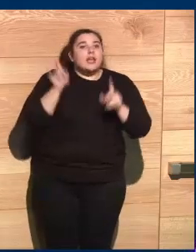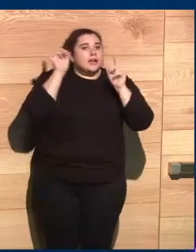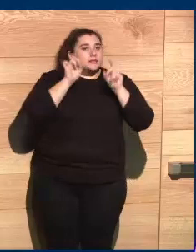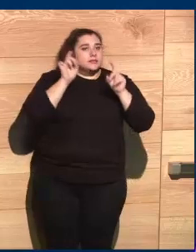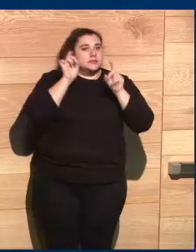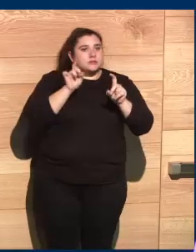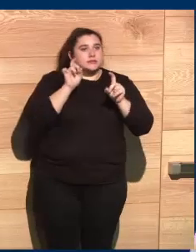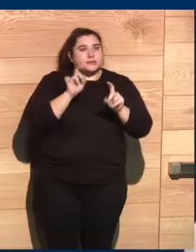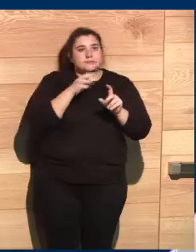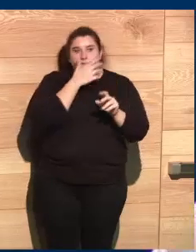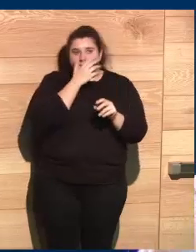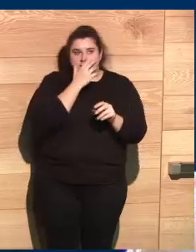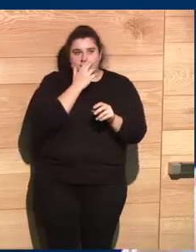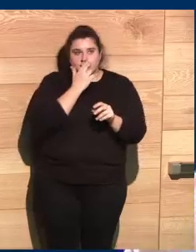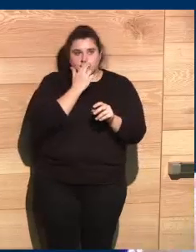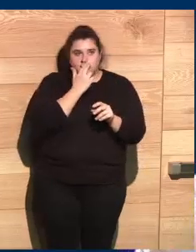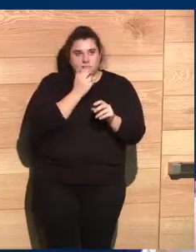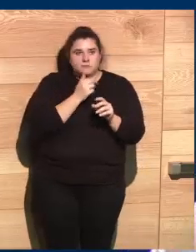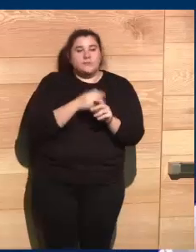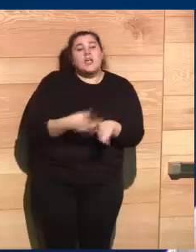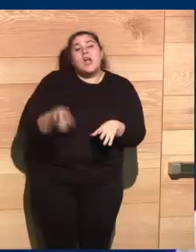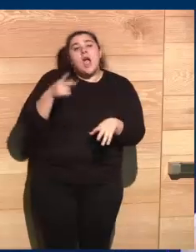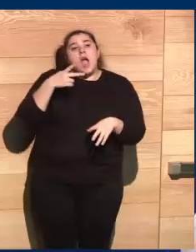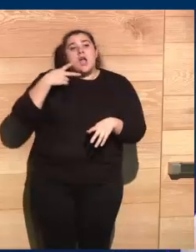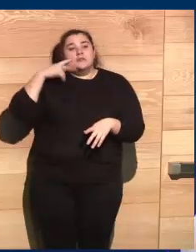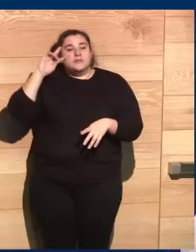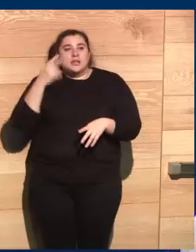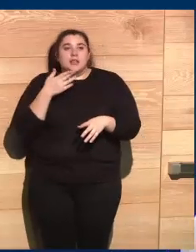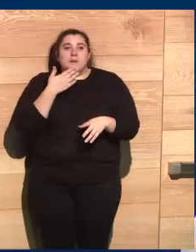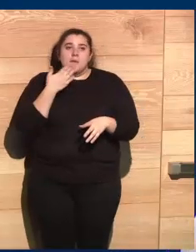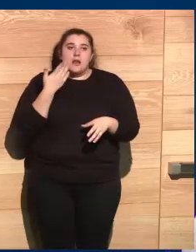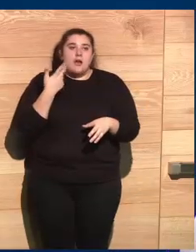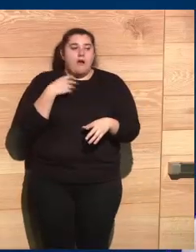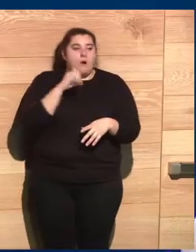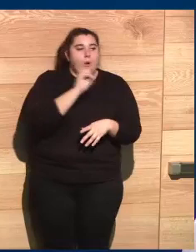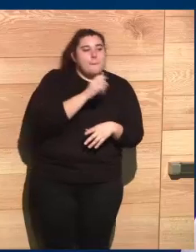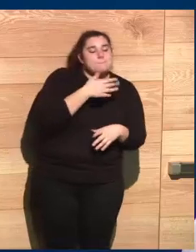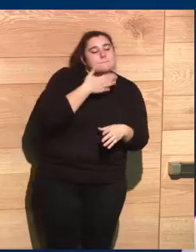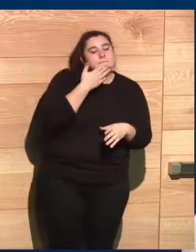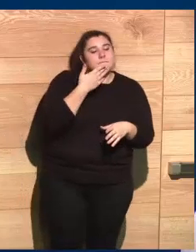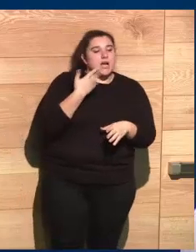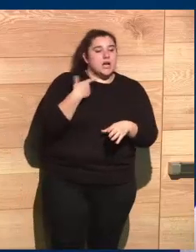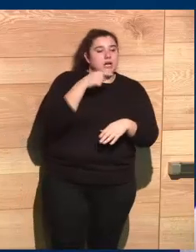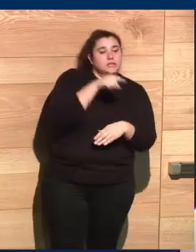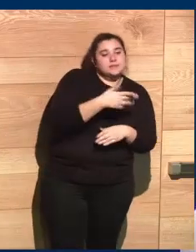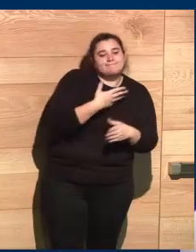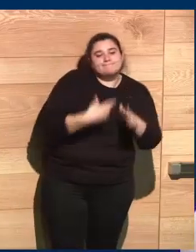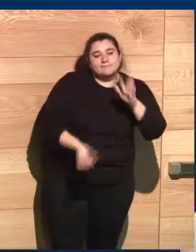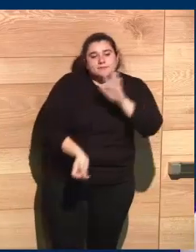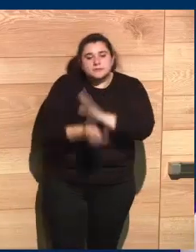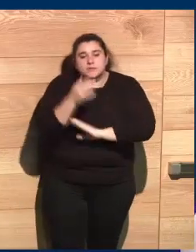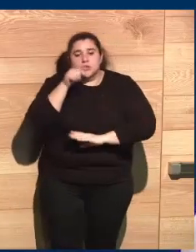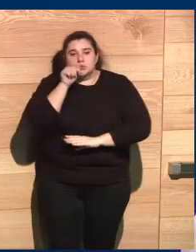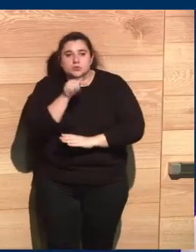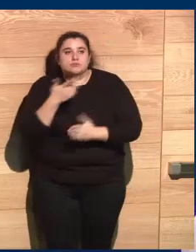que la experiencia va a ser para ti y diseñada o creada también por ti. Eso para mí es uno de los grandes futuros.